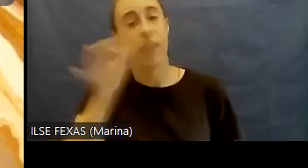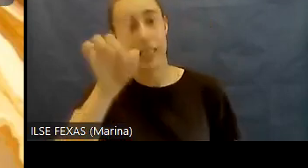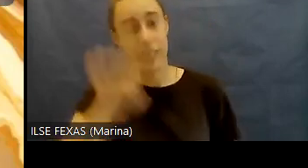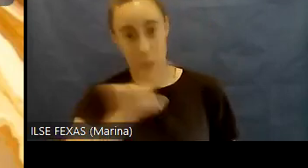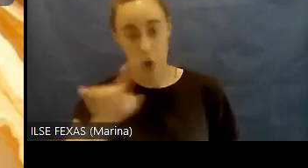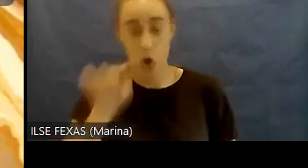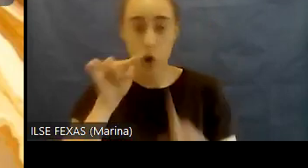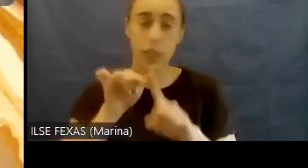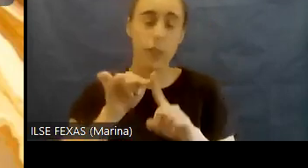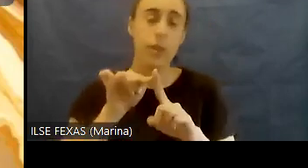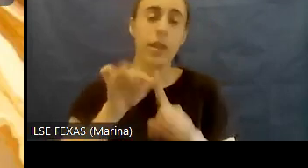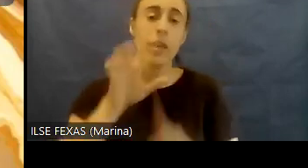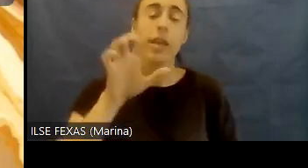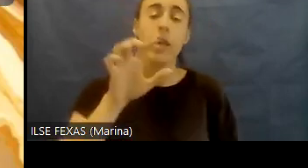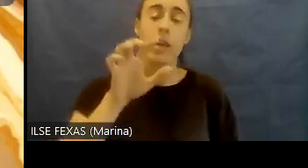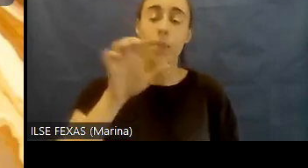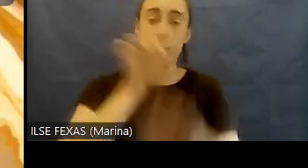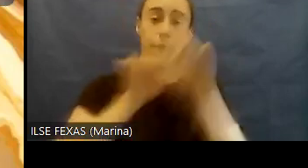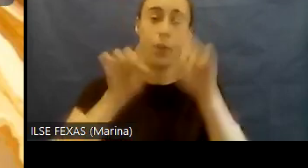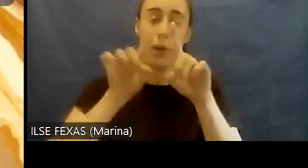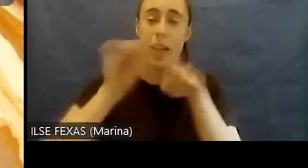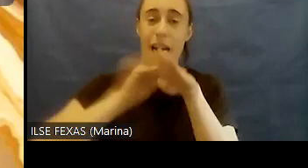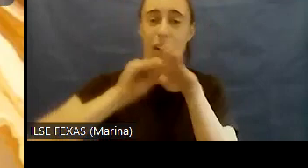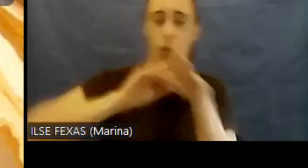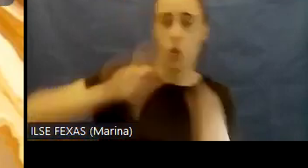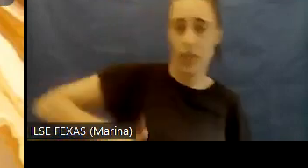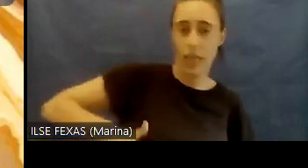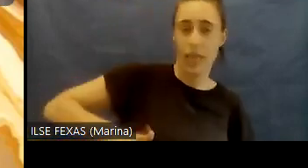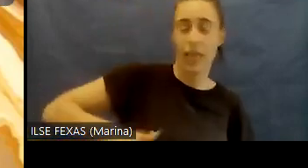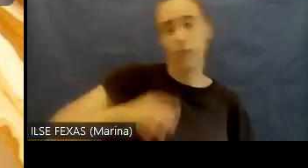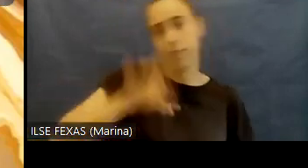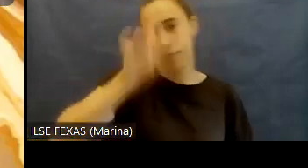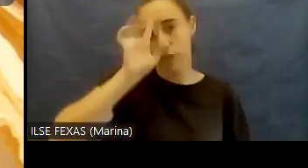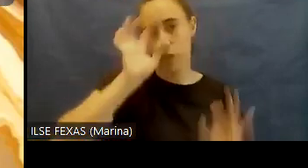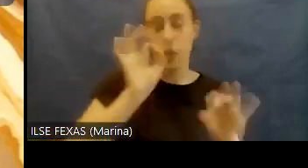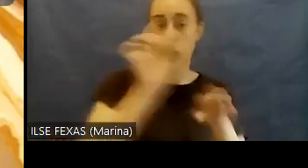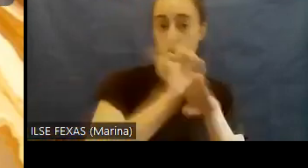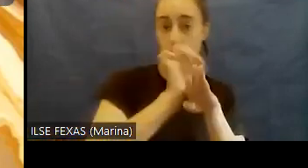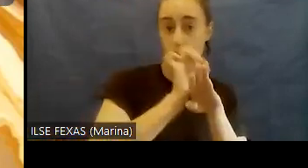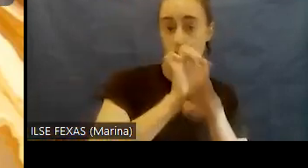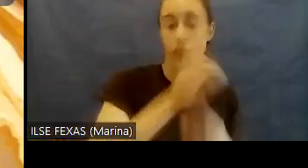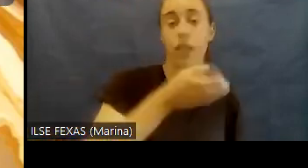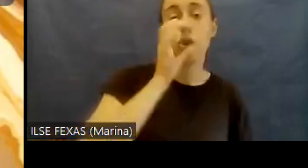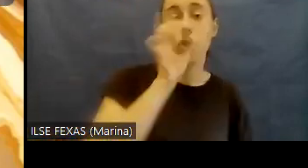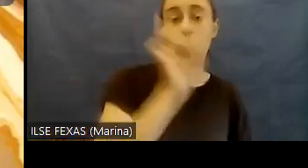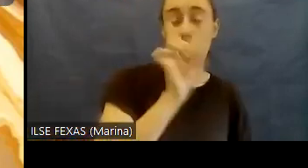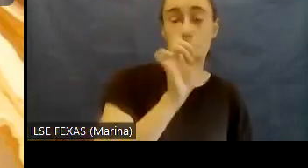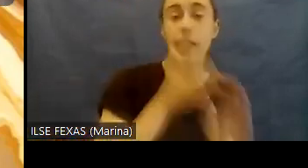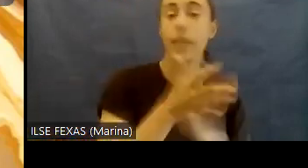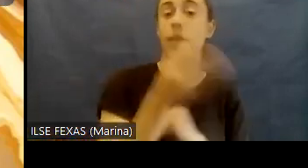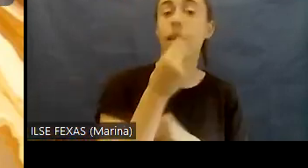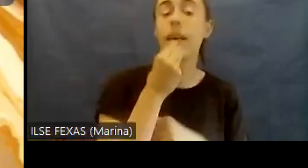esteatosis alcohólica, como evidentemente los ratoncitos no beben, pues lo que se hace es que se les aplica en la